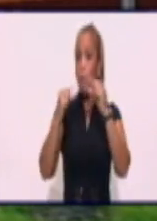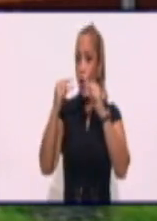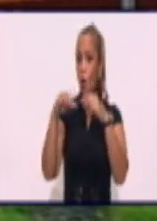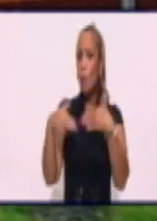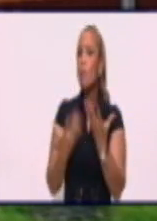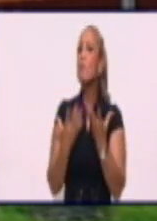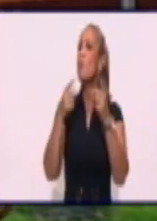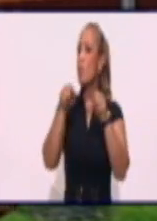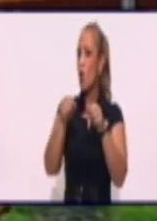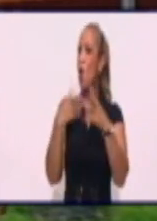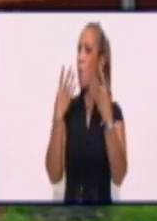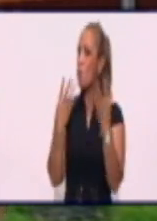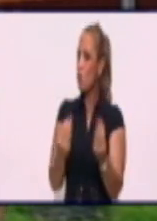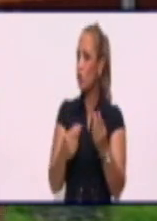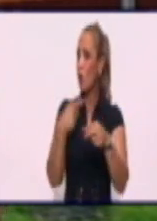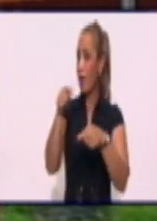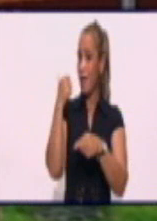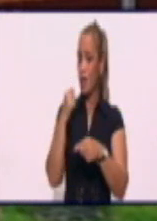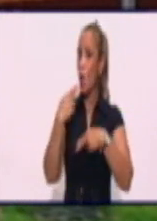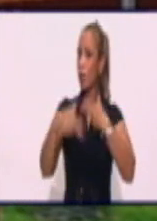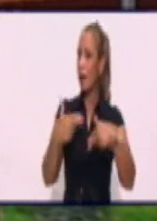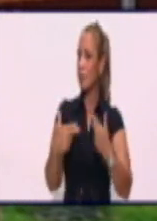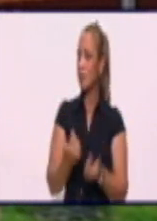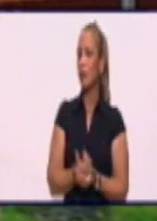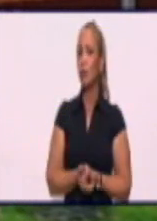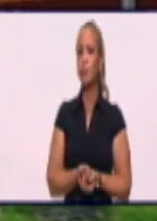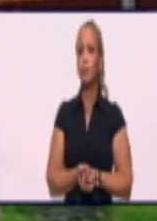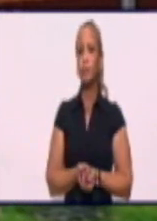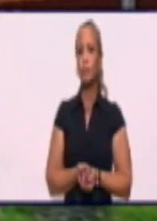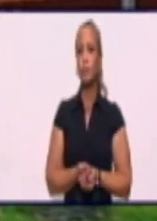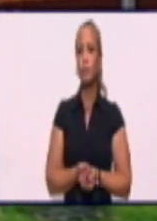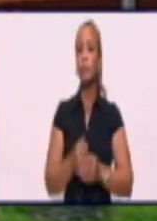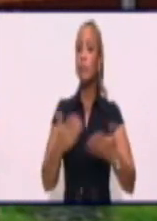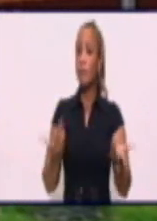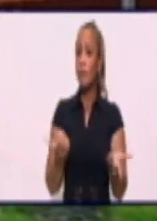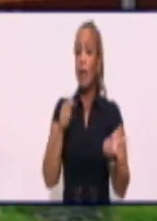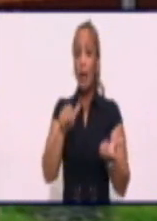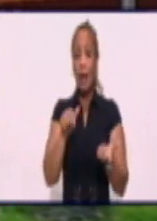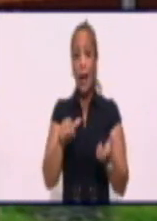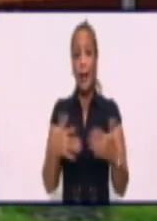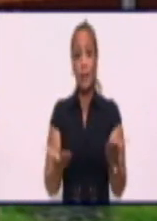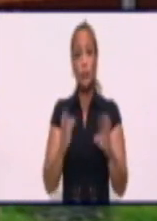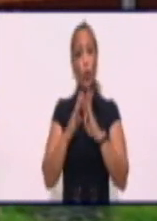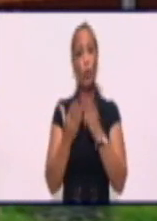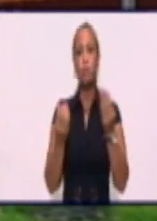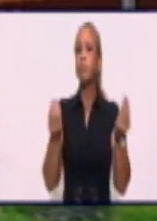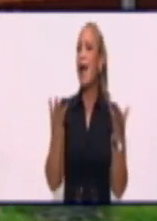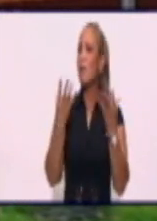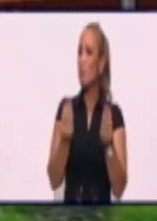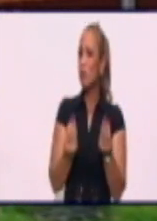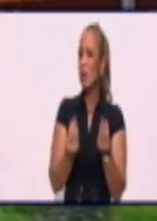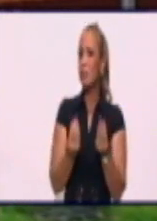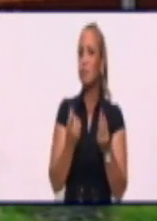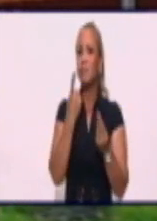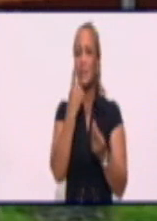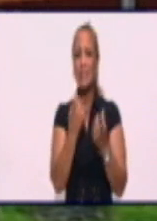haciendo ellos. Y en medio de todo lo que están haciendo, hay muchas carencias. Y esas